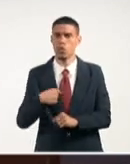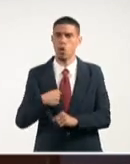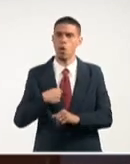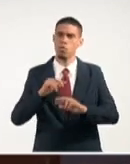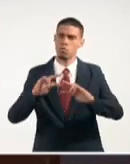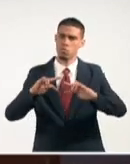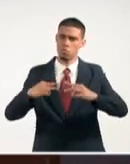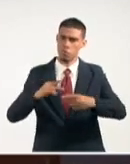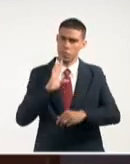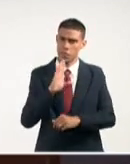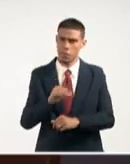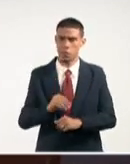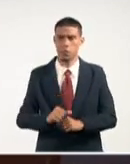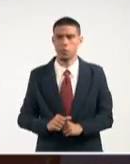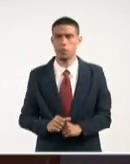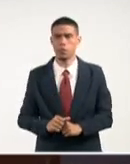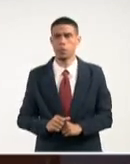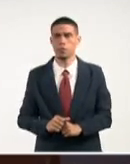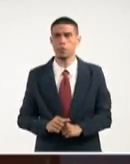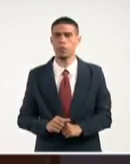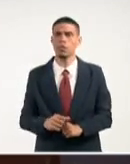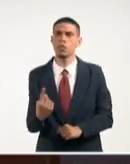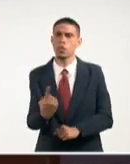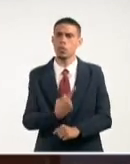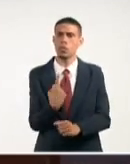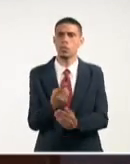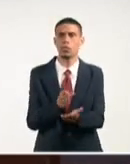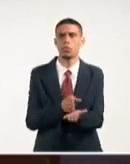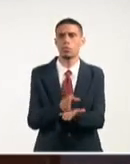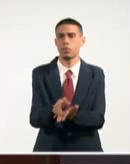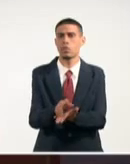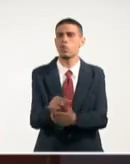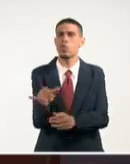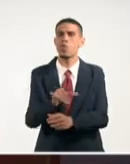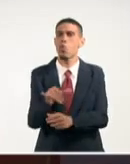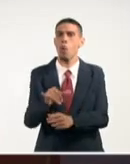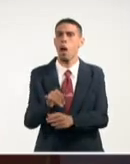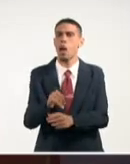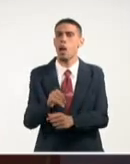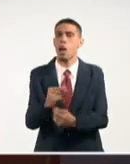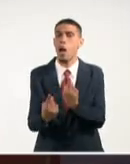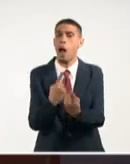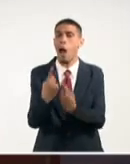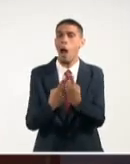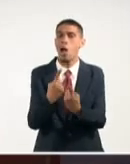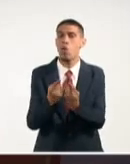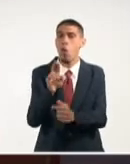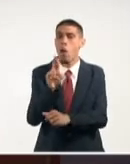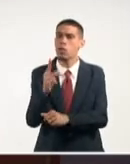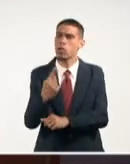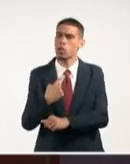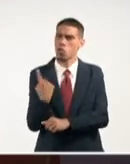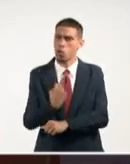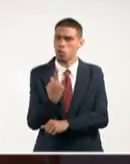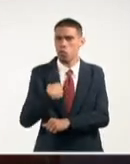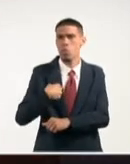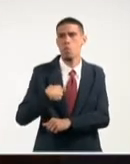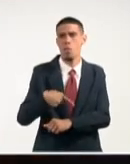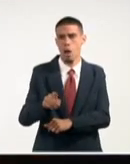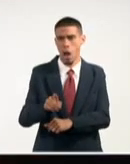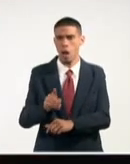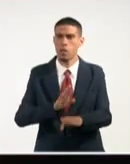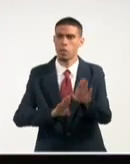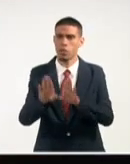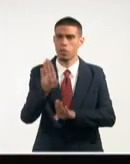ratificamos que nos mantenemos con el pie en el estribo y listos para la carga al machete,